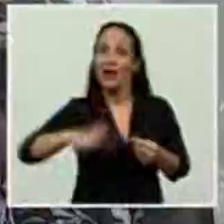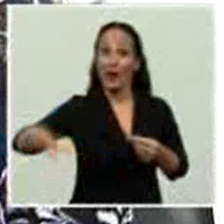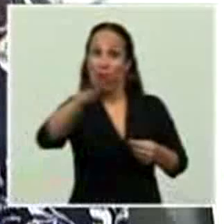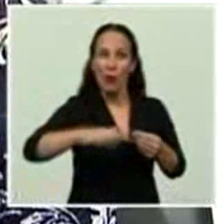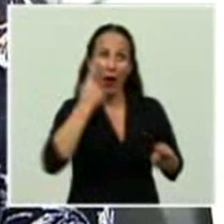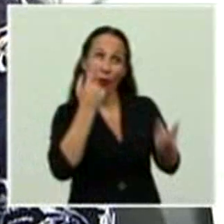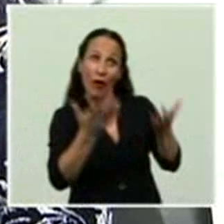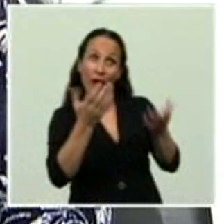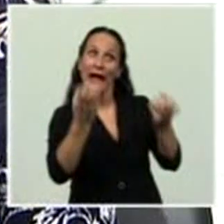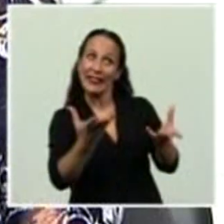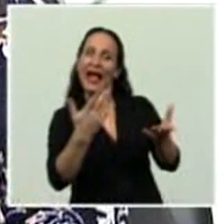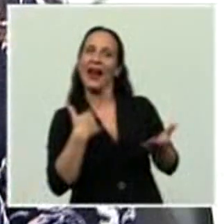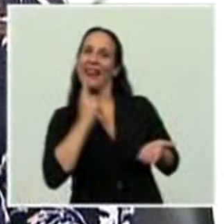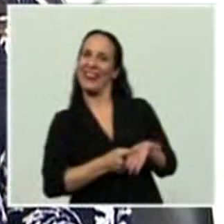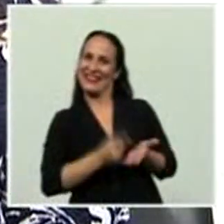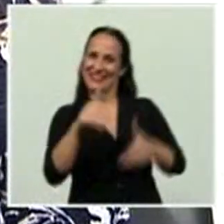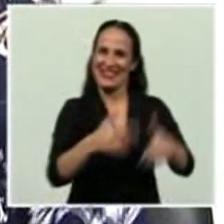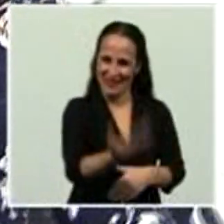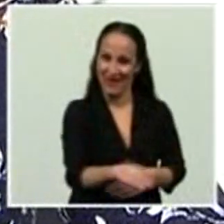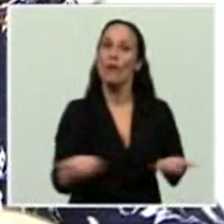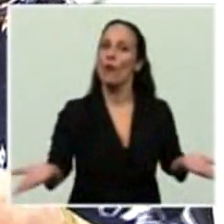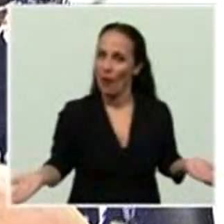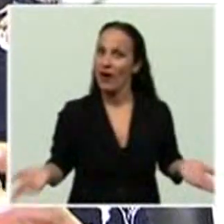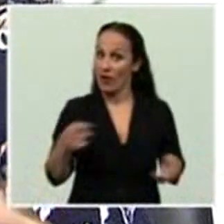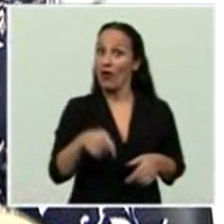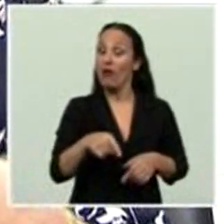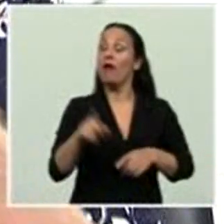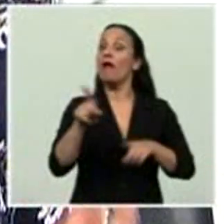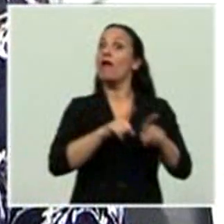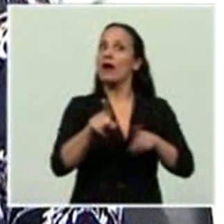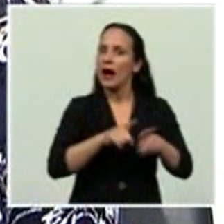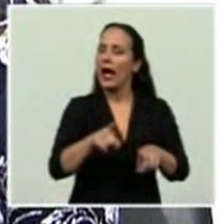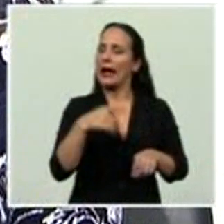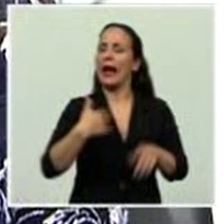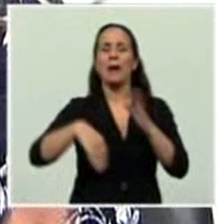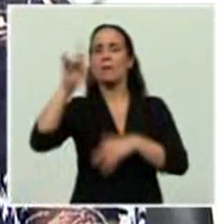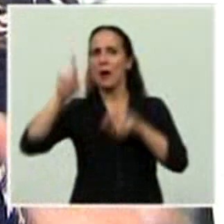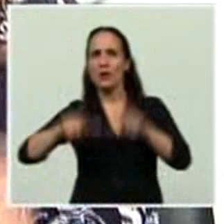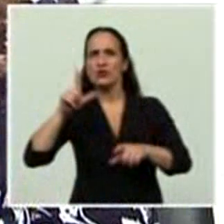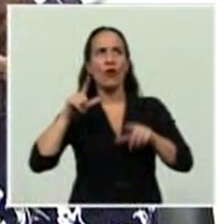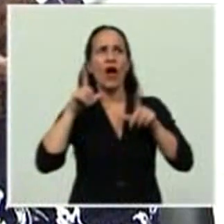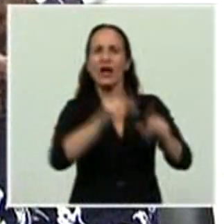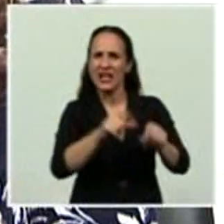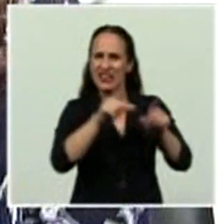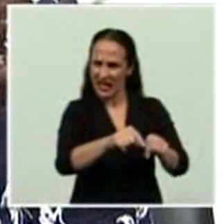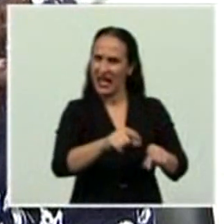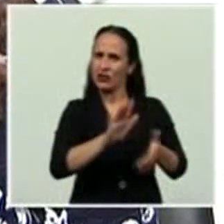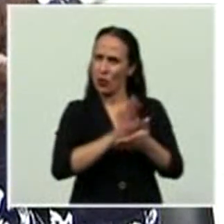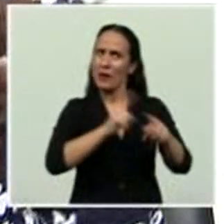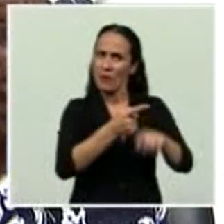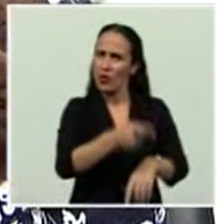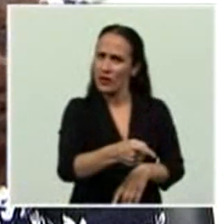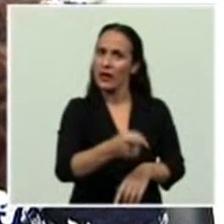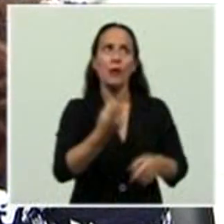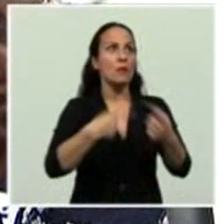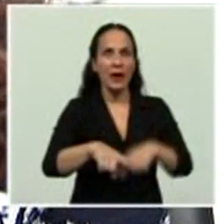determina debe ser una de las carreras o de las vocaciones más criticadas pero tal vez las que más